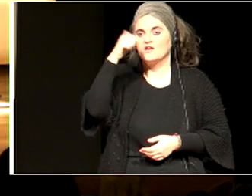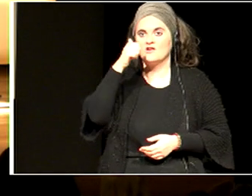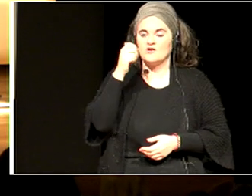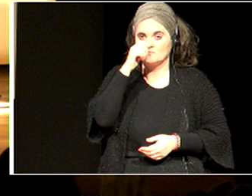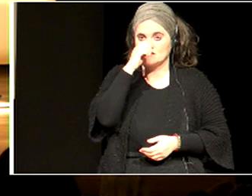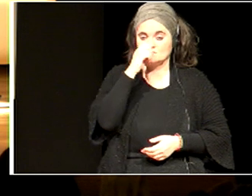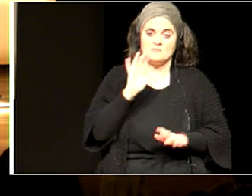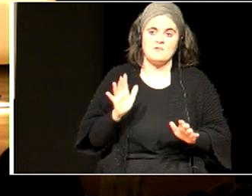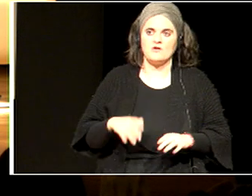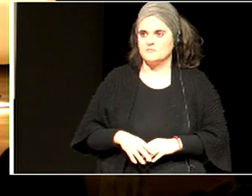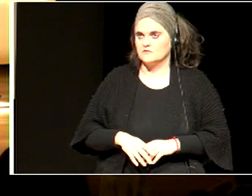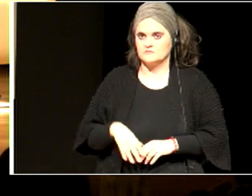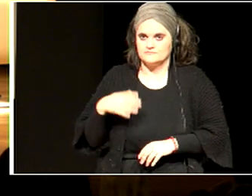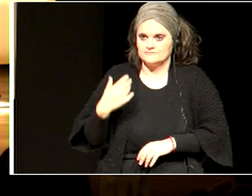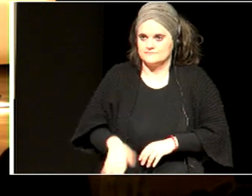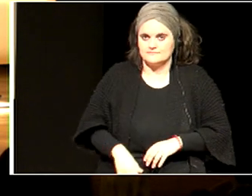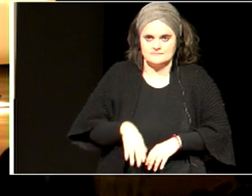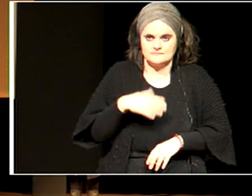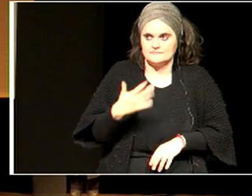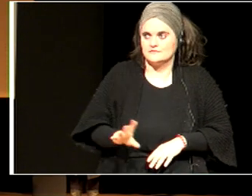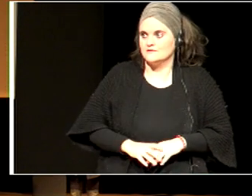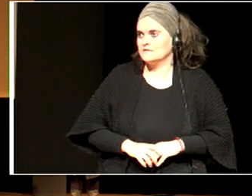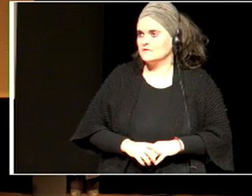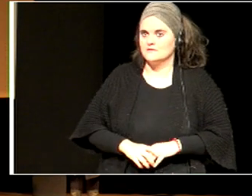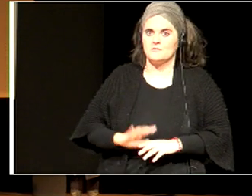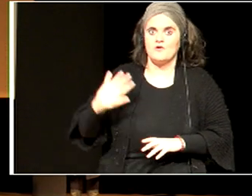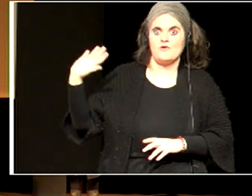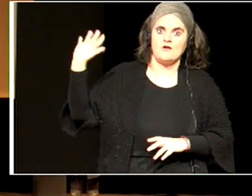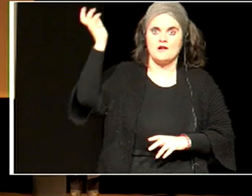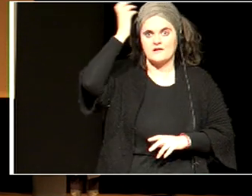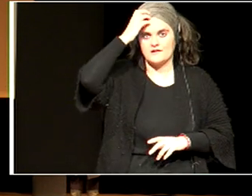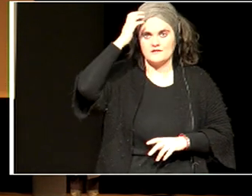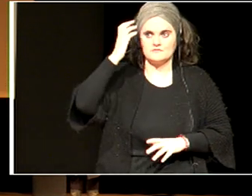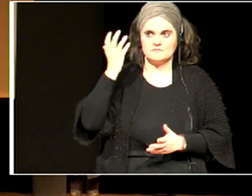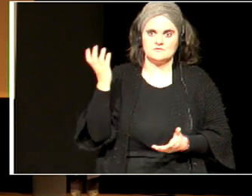vaina de pero al rey pero